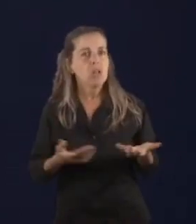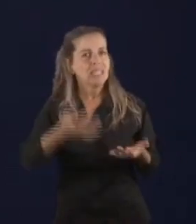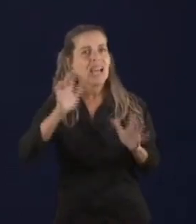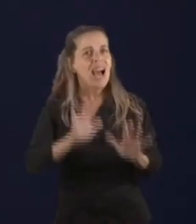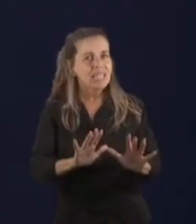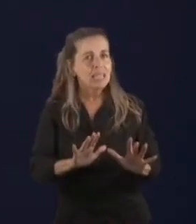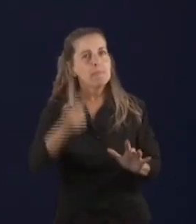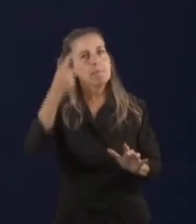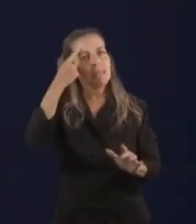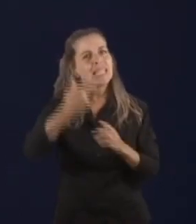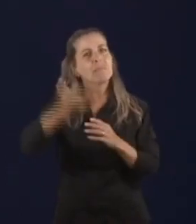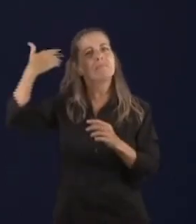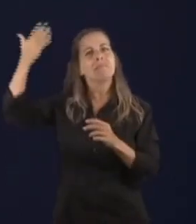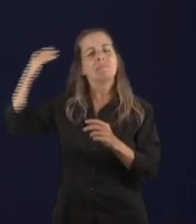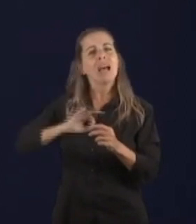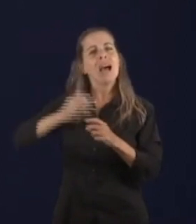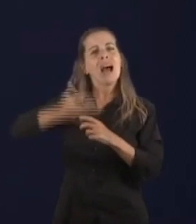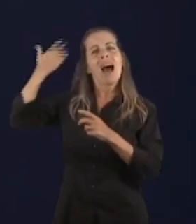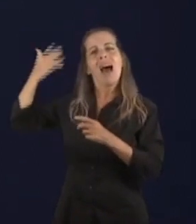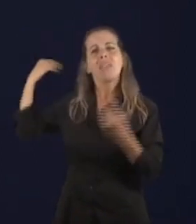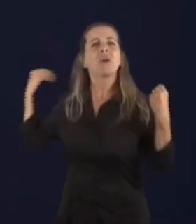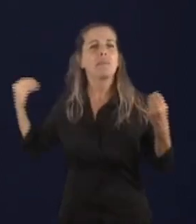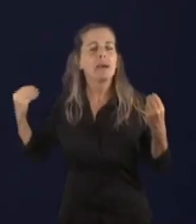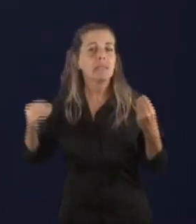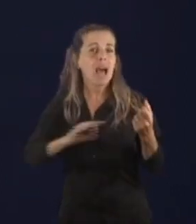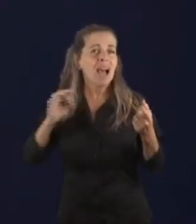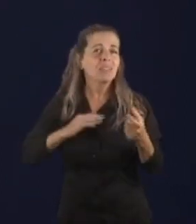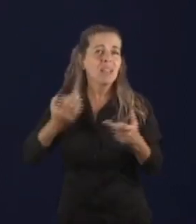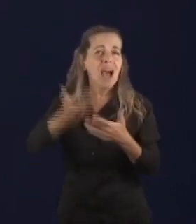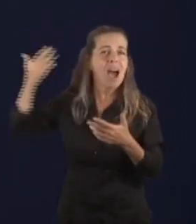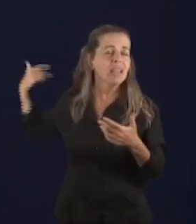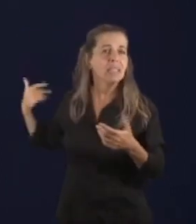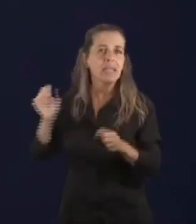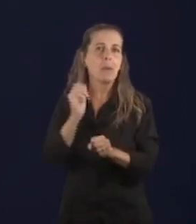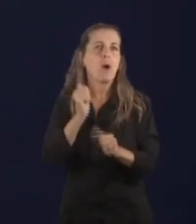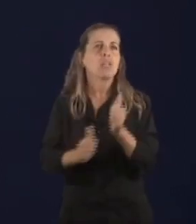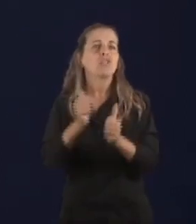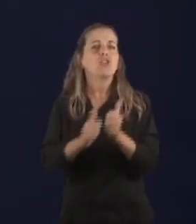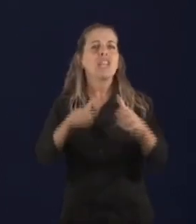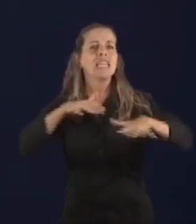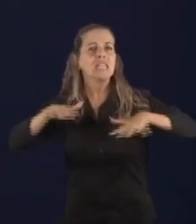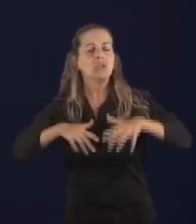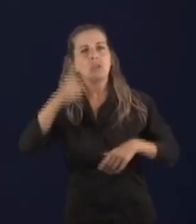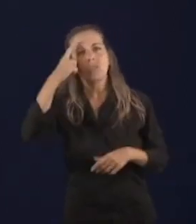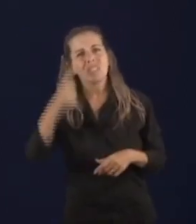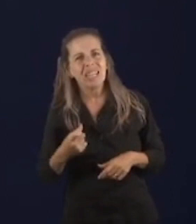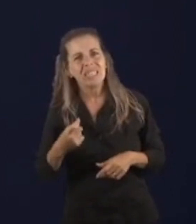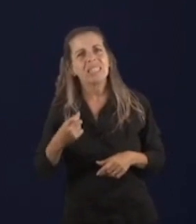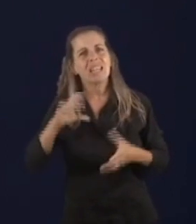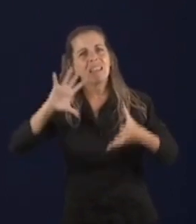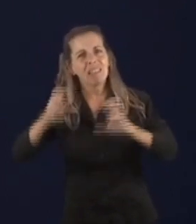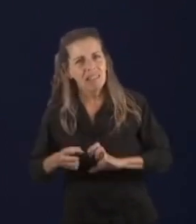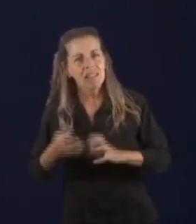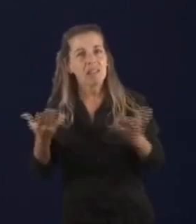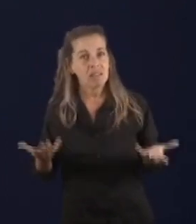historia Argentina porque la historia Argentina al menos los últimos años es una historia muy triste es una historia donde no solo